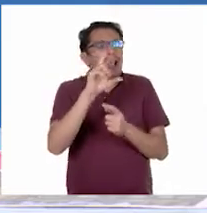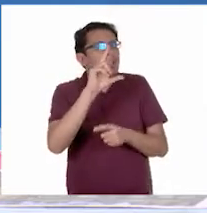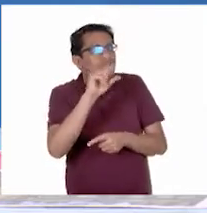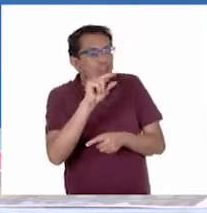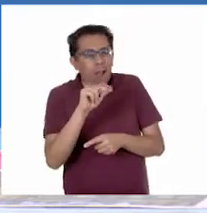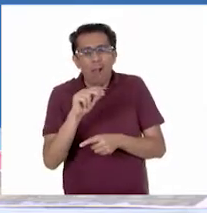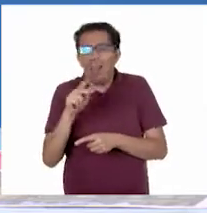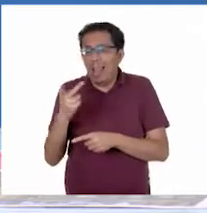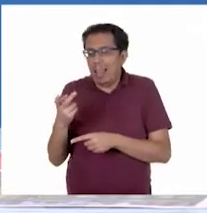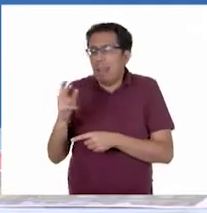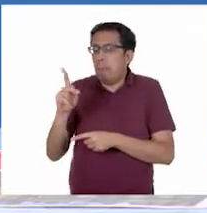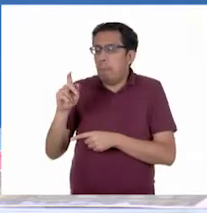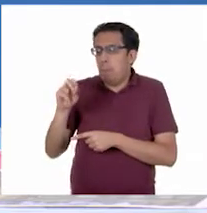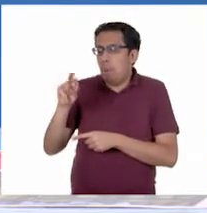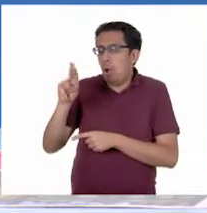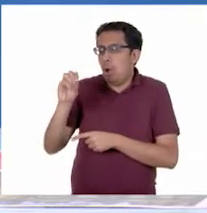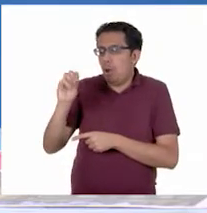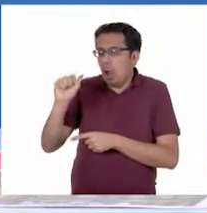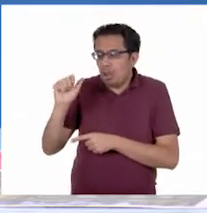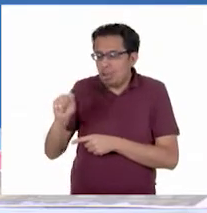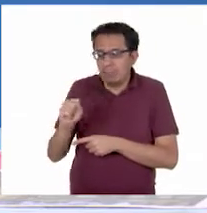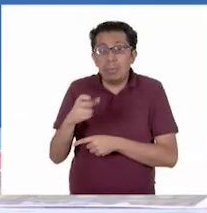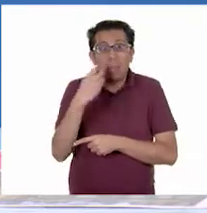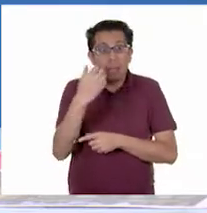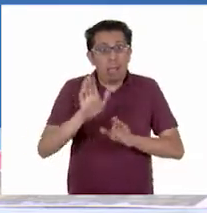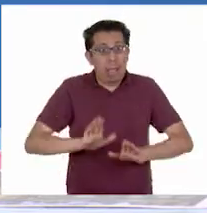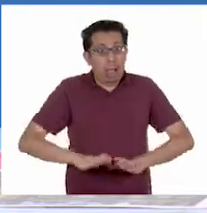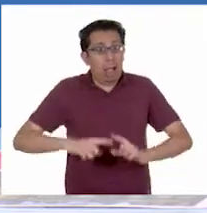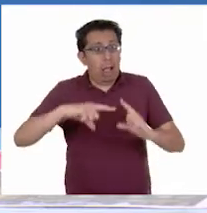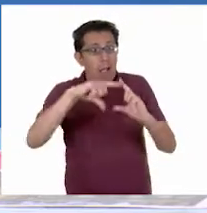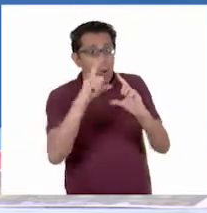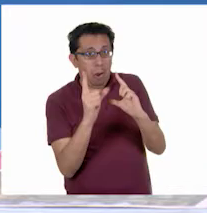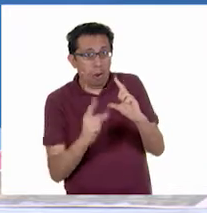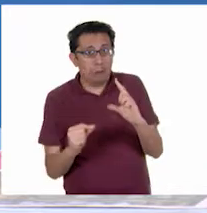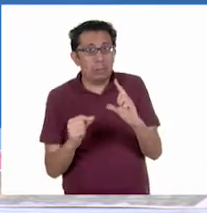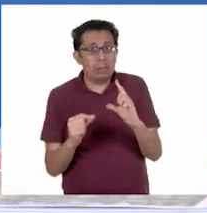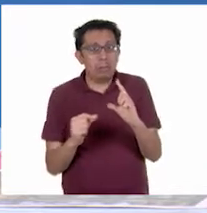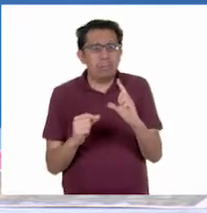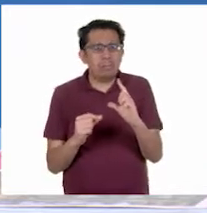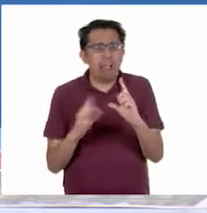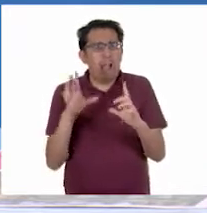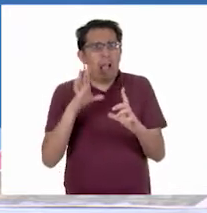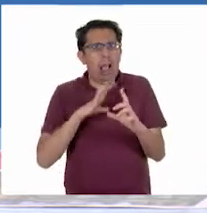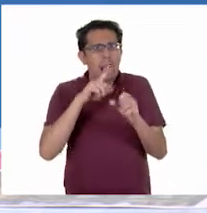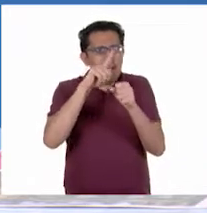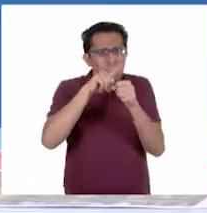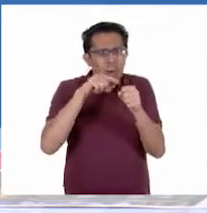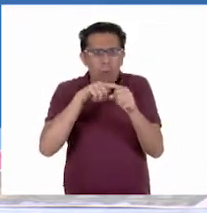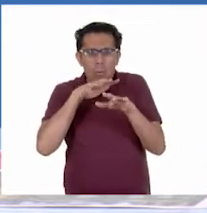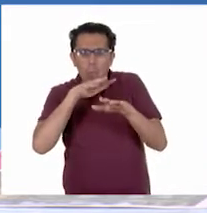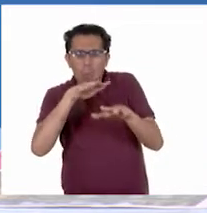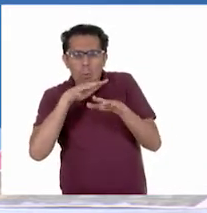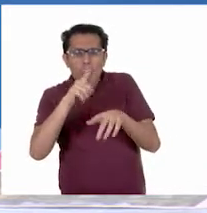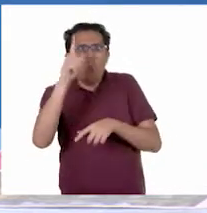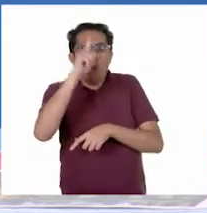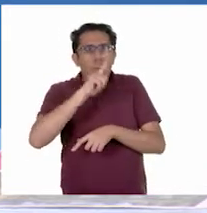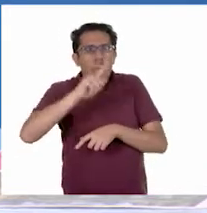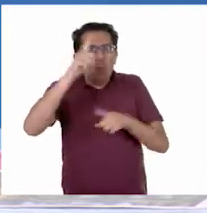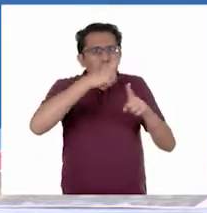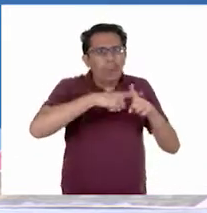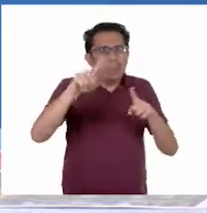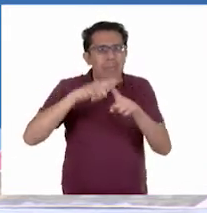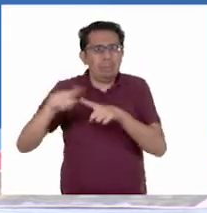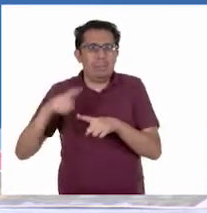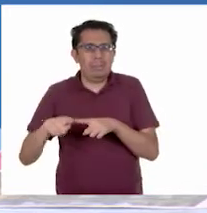bueno, que esa característica de las hojas, así como que hace unos efectos de color y de luz.